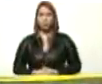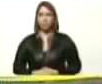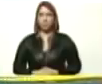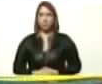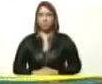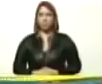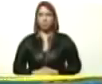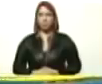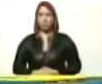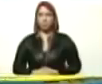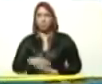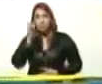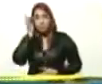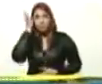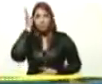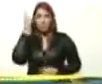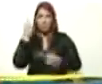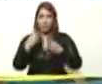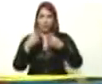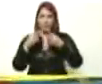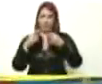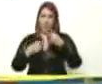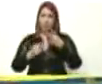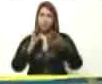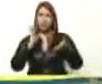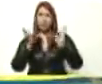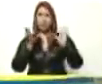eso surgió de varias conversaciones,